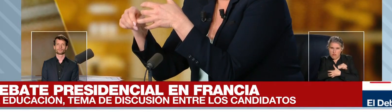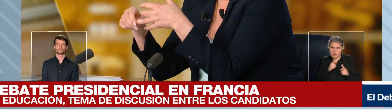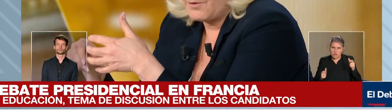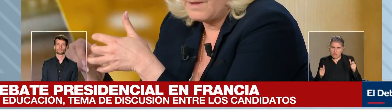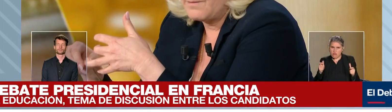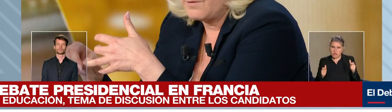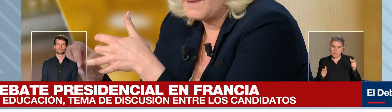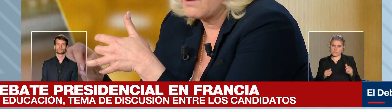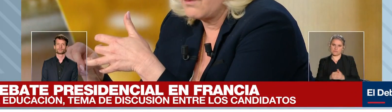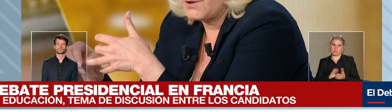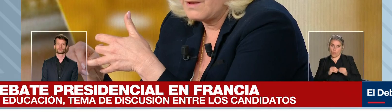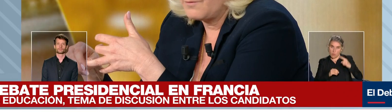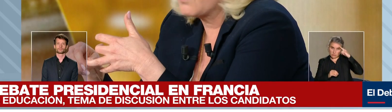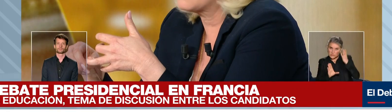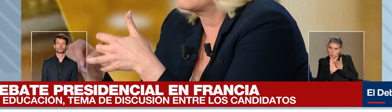en la precariedad,